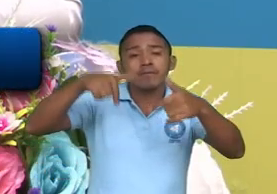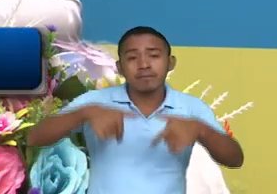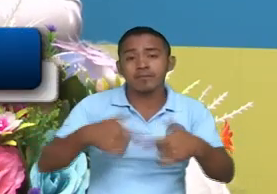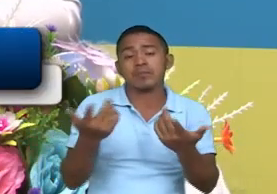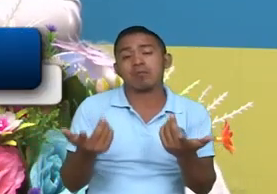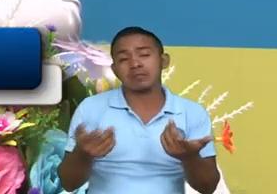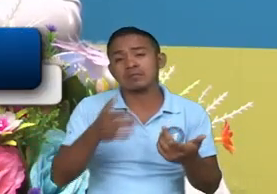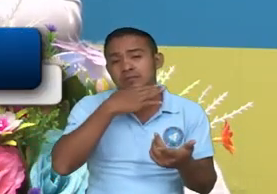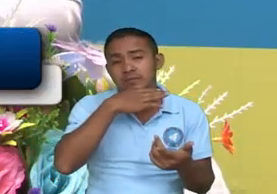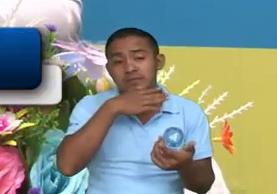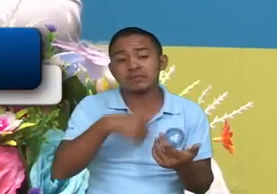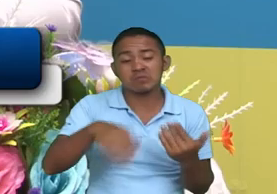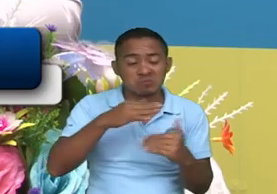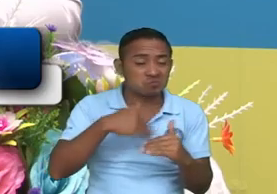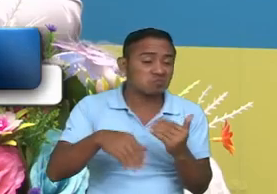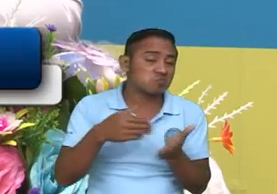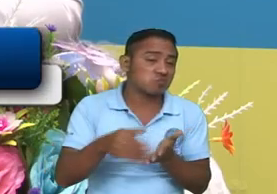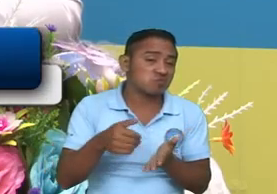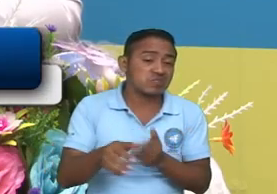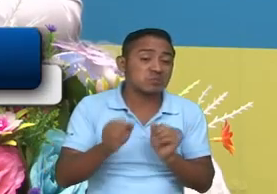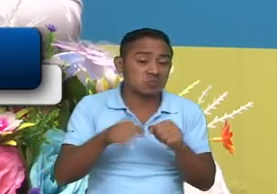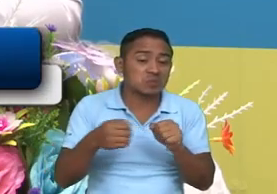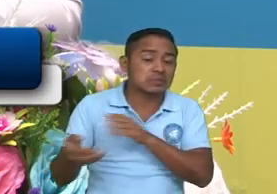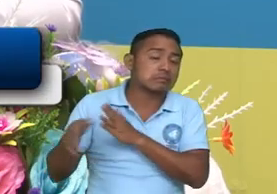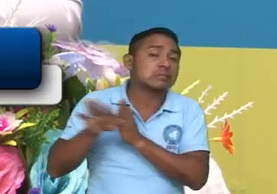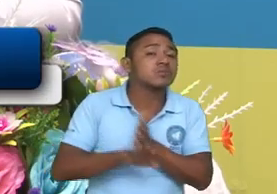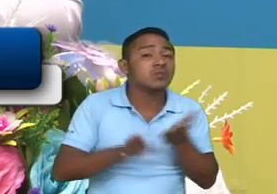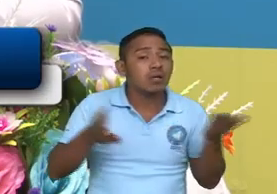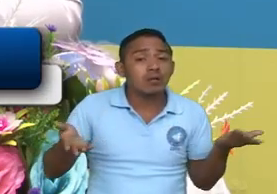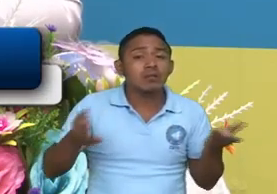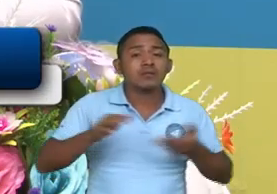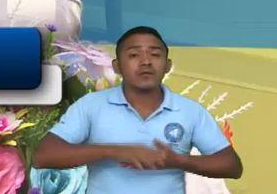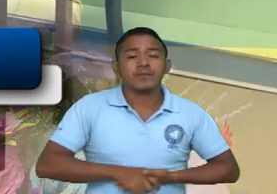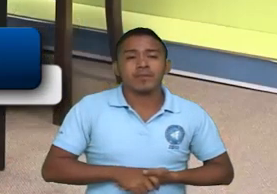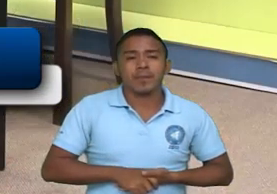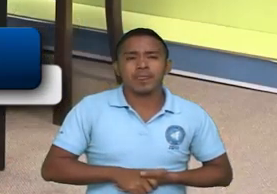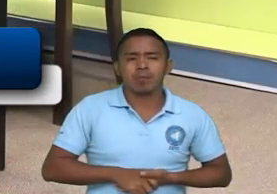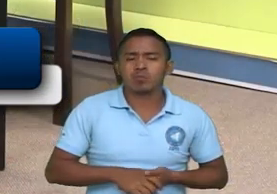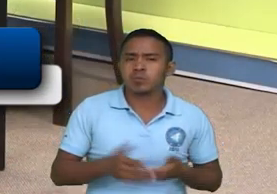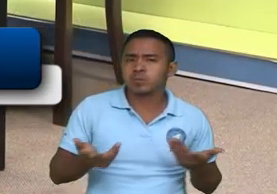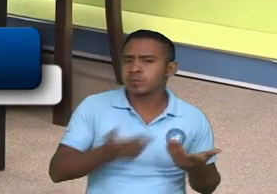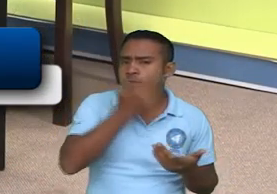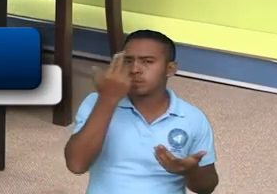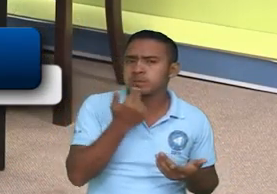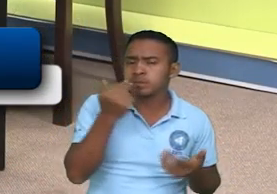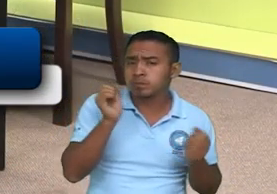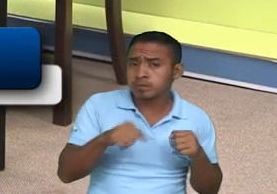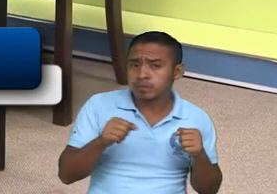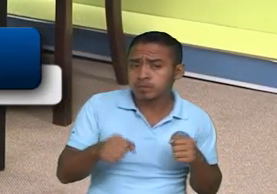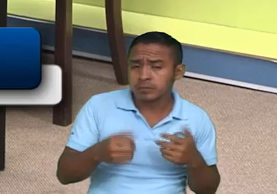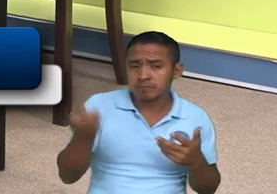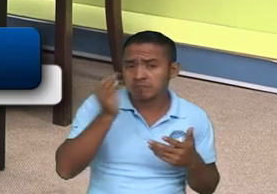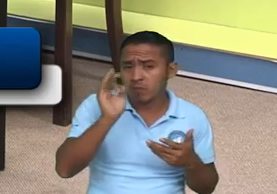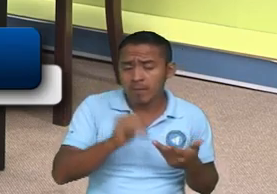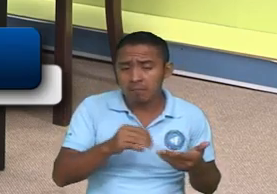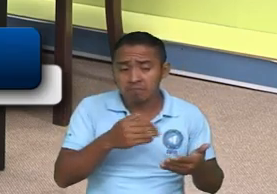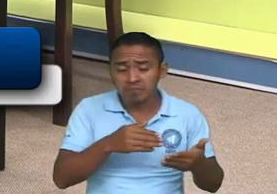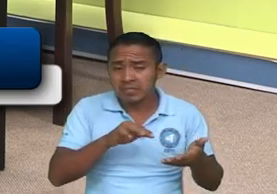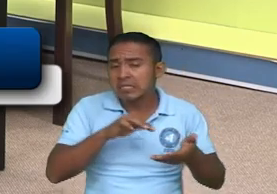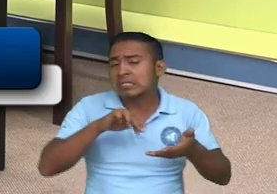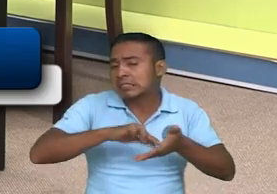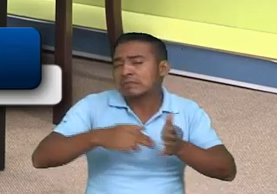que nacen bajo peso, los bebés que son prematuros, los bebés que nacen producto de un embarazo gemelar,